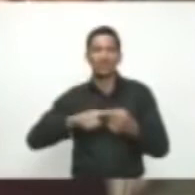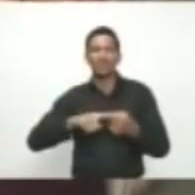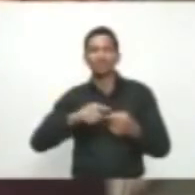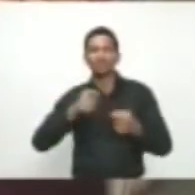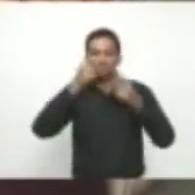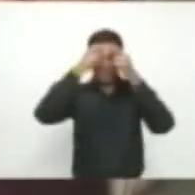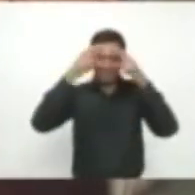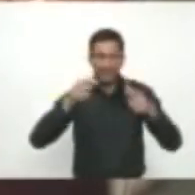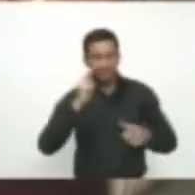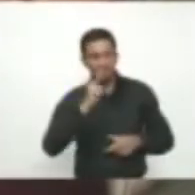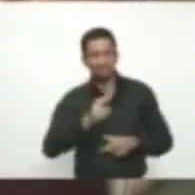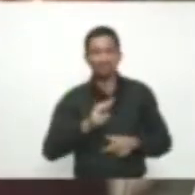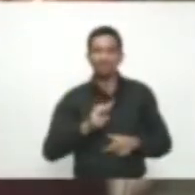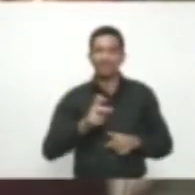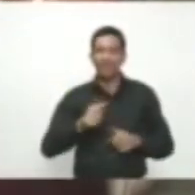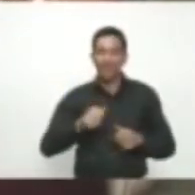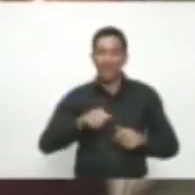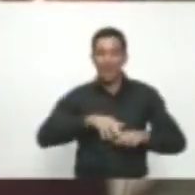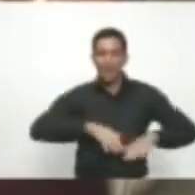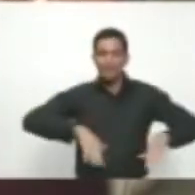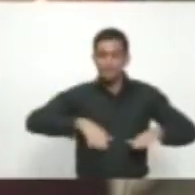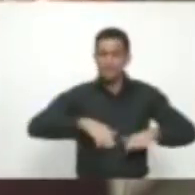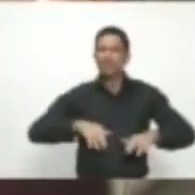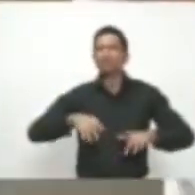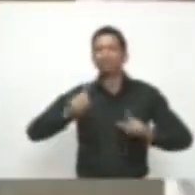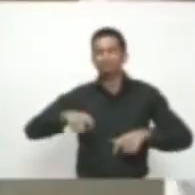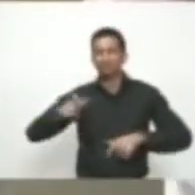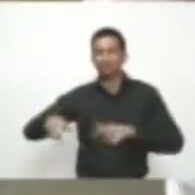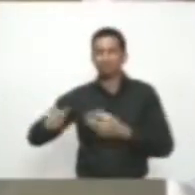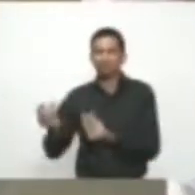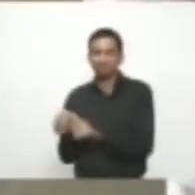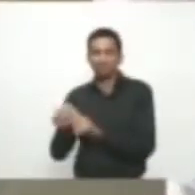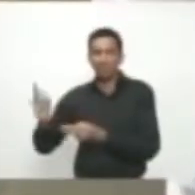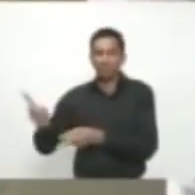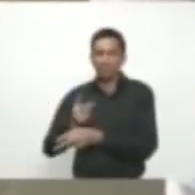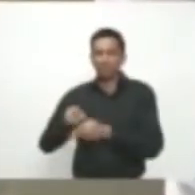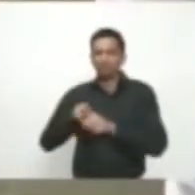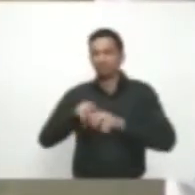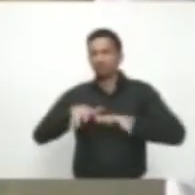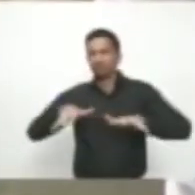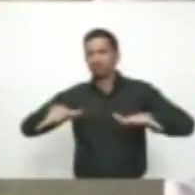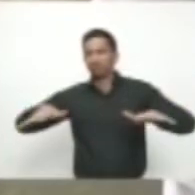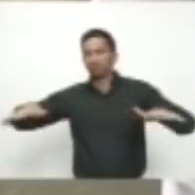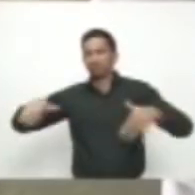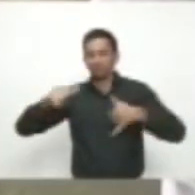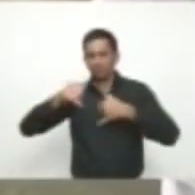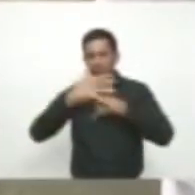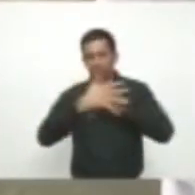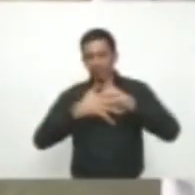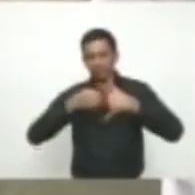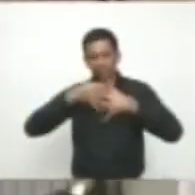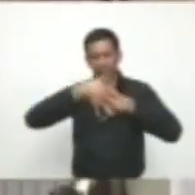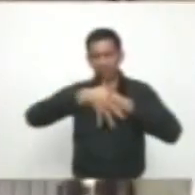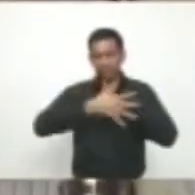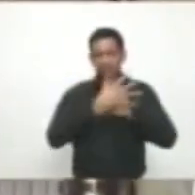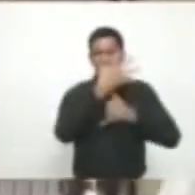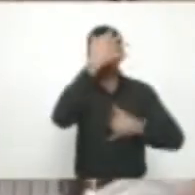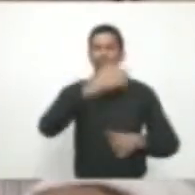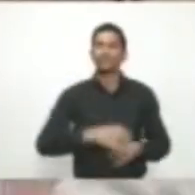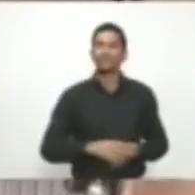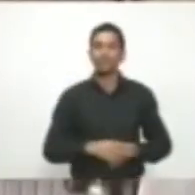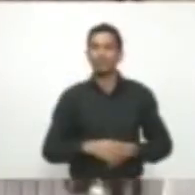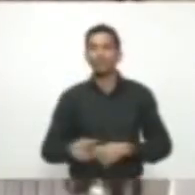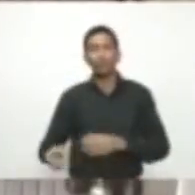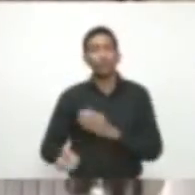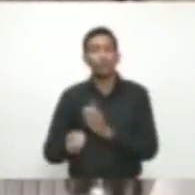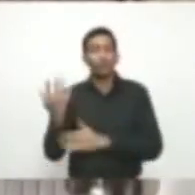que no están limitados a un territorio y que tampoco están derrotados. Afirmaron además que estas estructuras neoparamilitares están al servicio